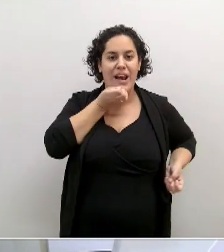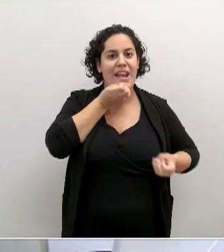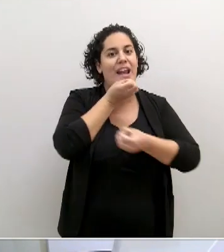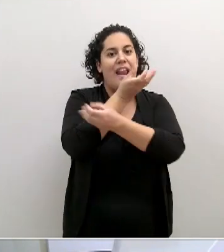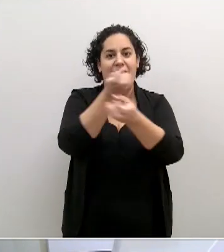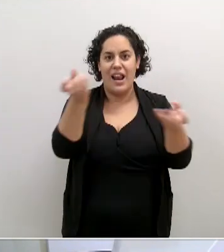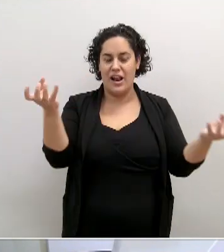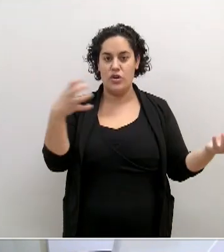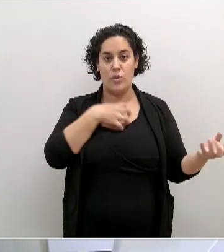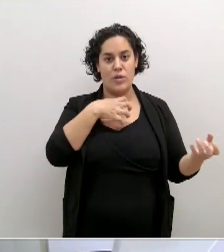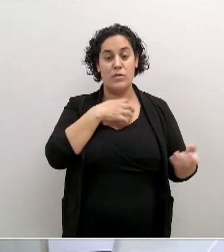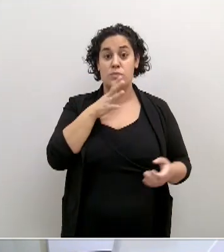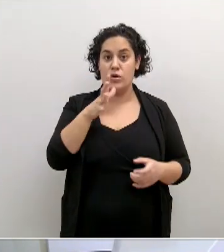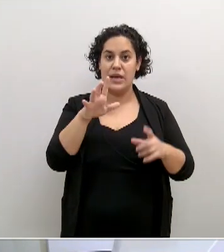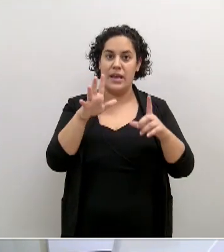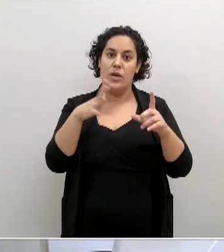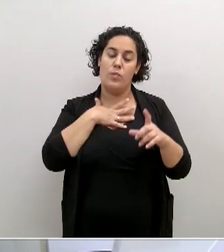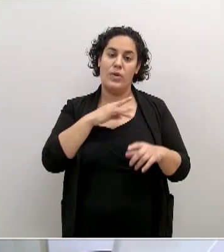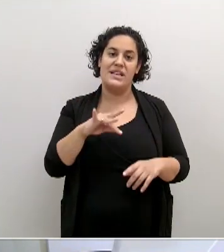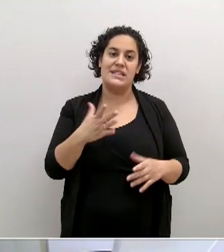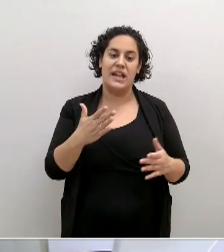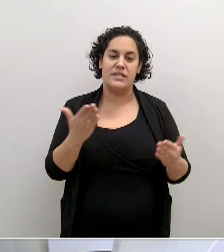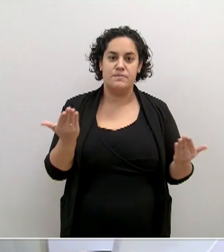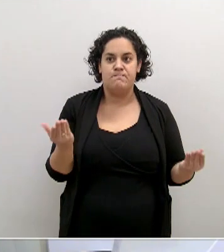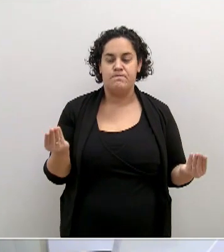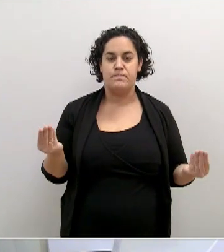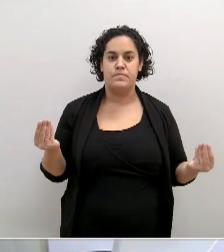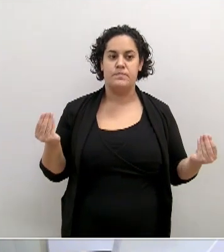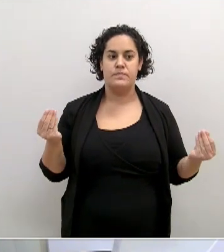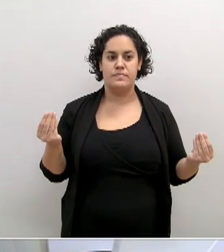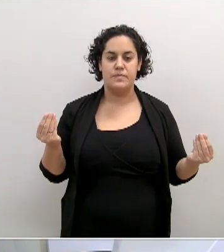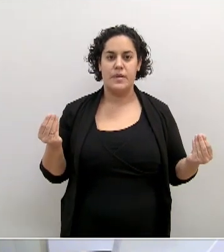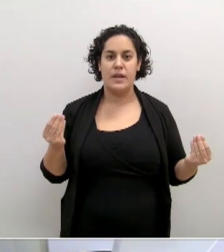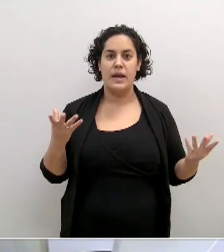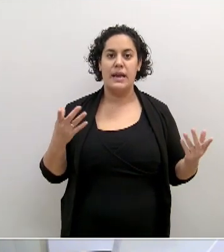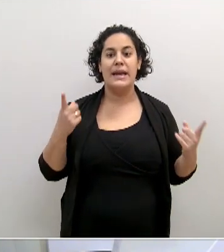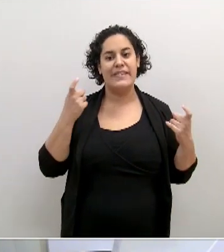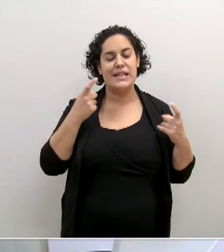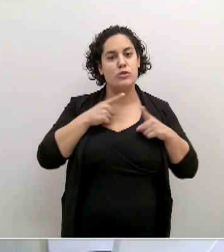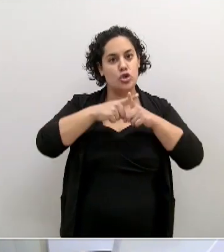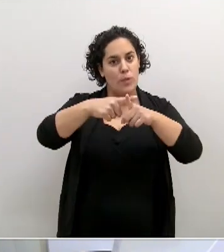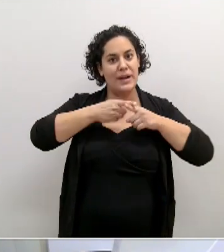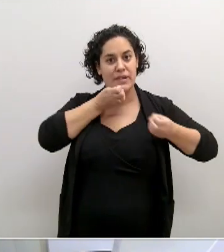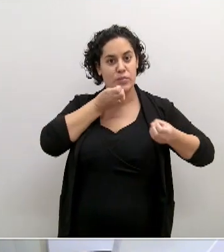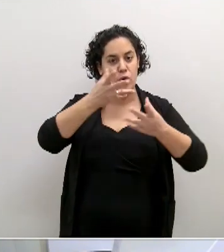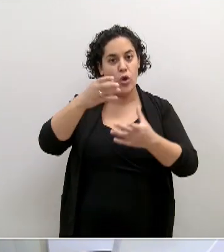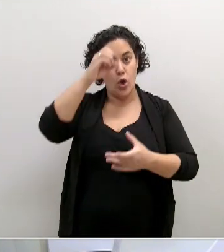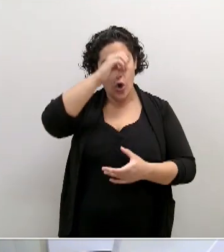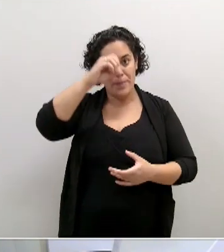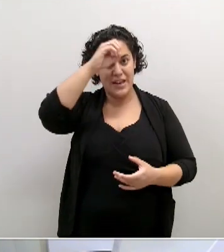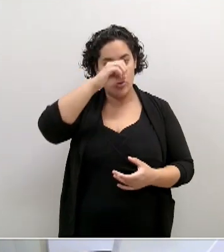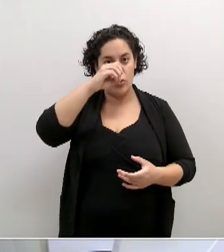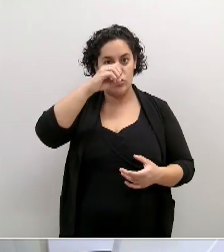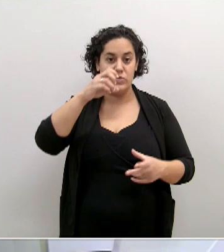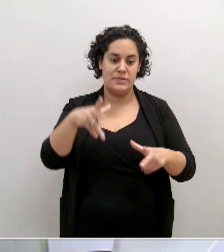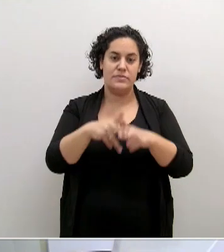pueden ser en un momento determinado de otros ámbitos. O sea, se comparten con la opinión pública y con la ciudadanía aquellas